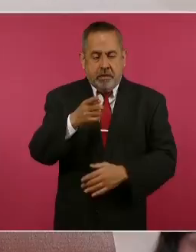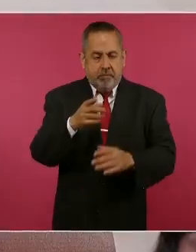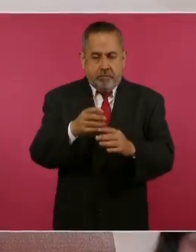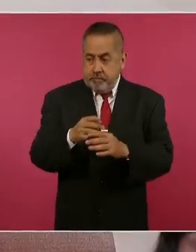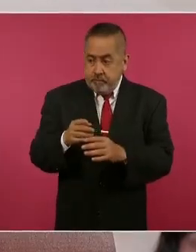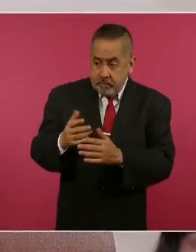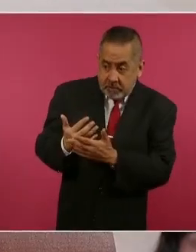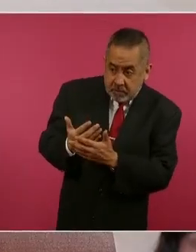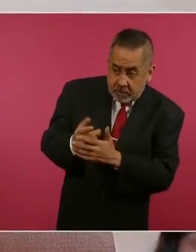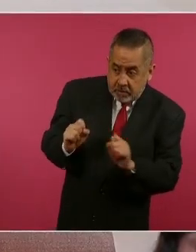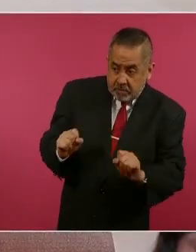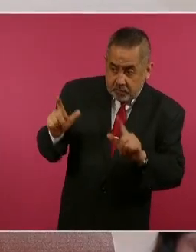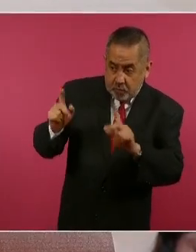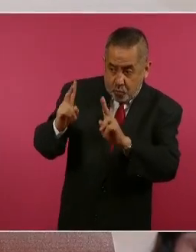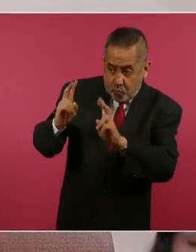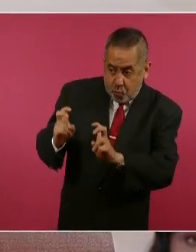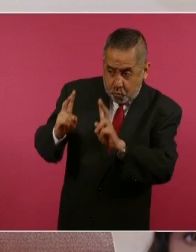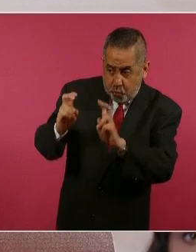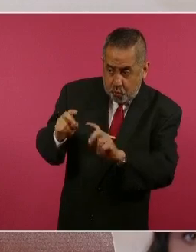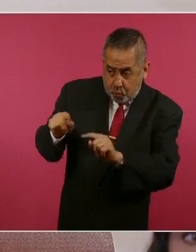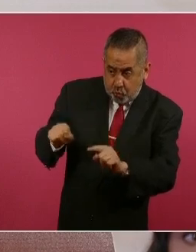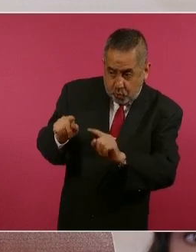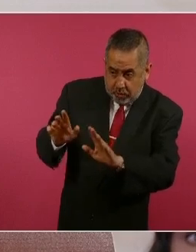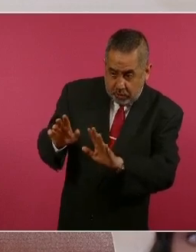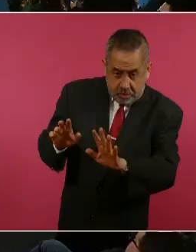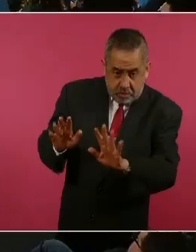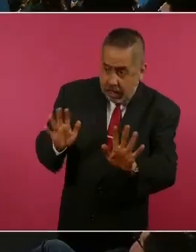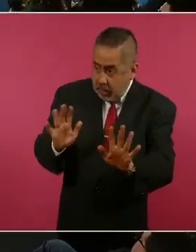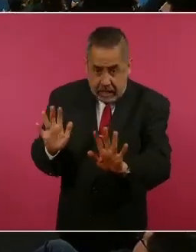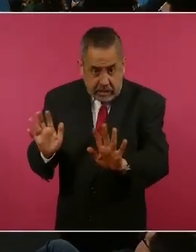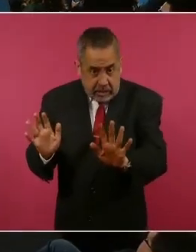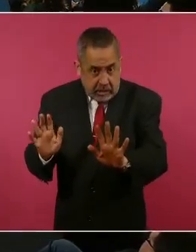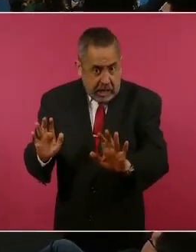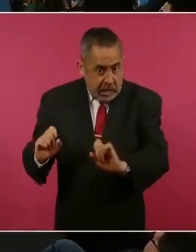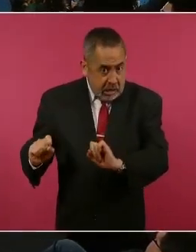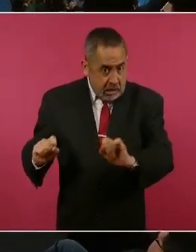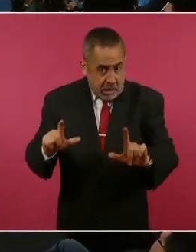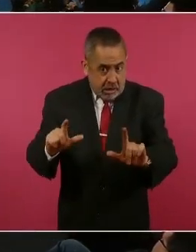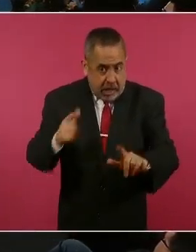mientras consiguen el video, ya está.